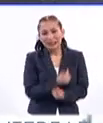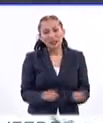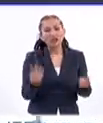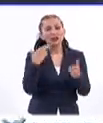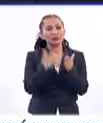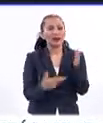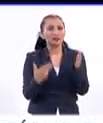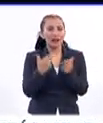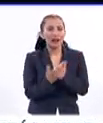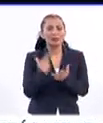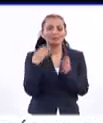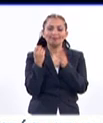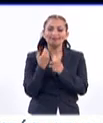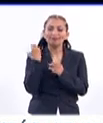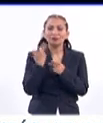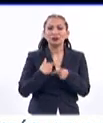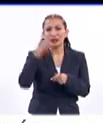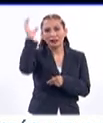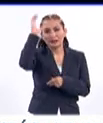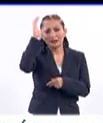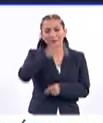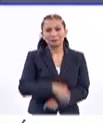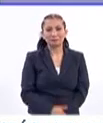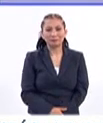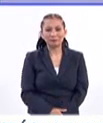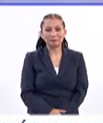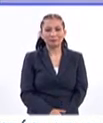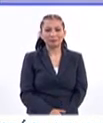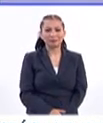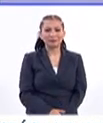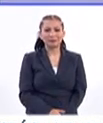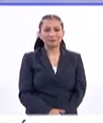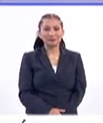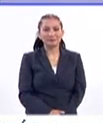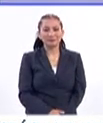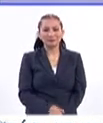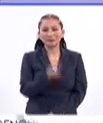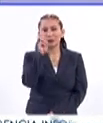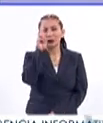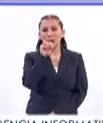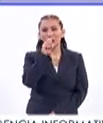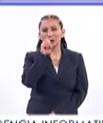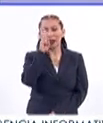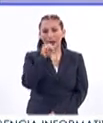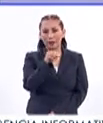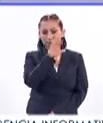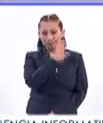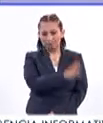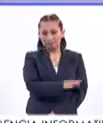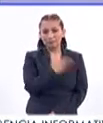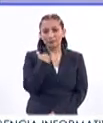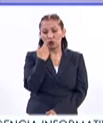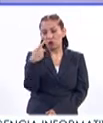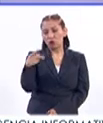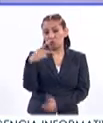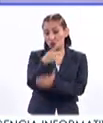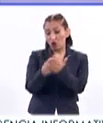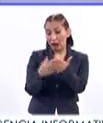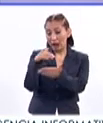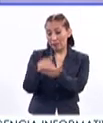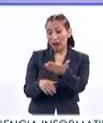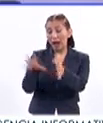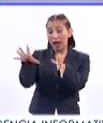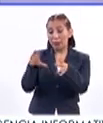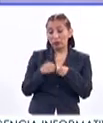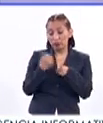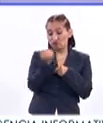niños, talleres y charlas con científicos. Y la Universidad Nacional Autónoma de México, a través del programa